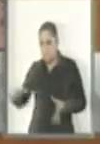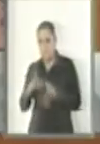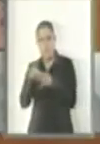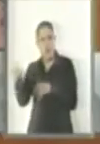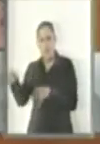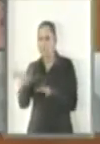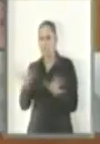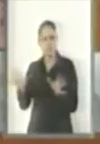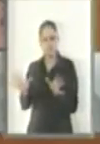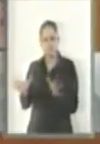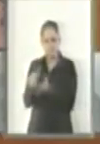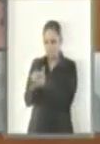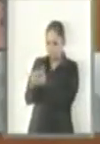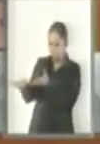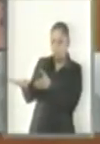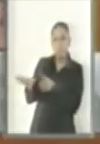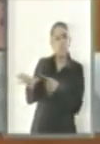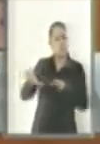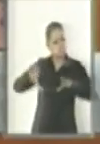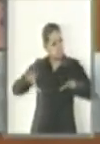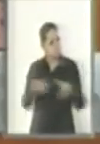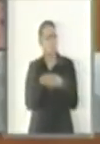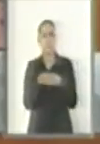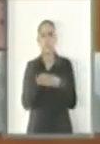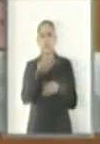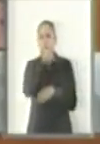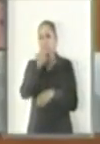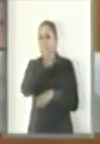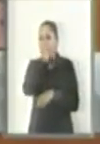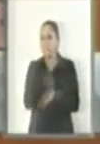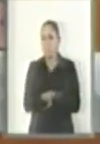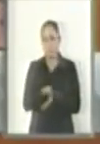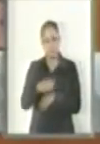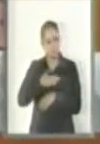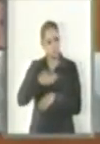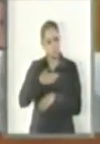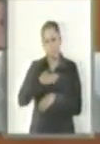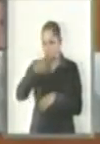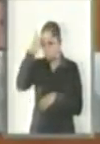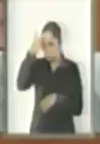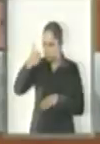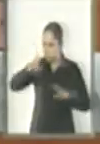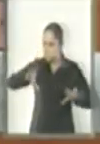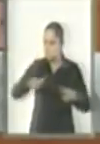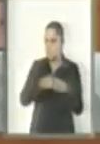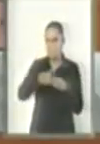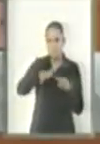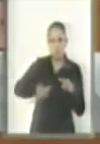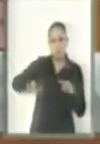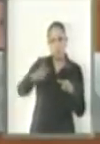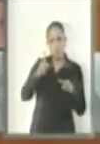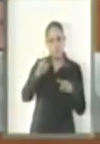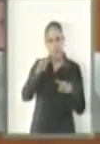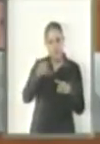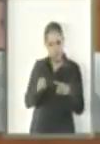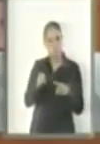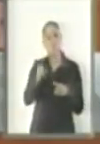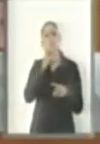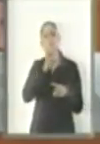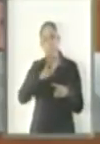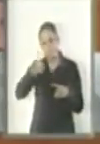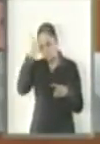al 100% las instalaciones del complejo petroquímico Pajaritos para